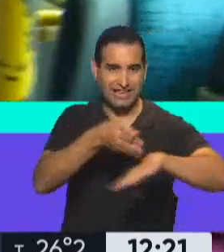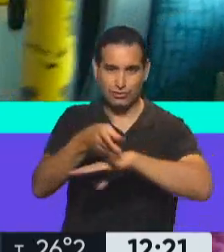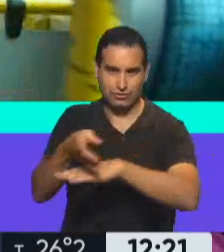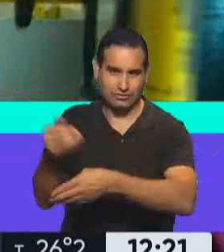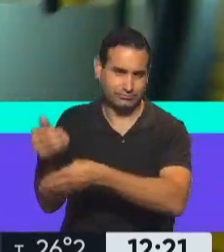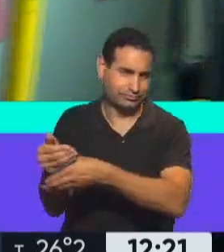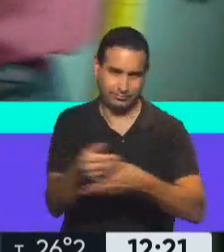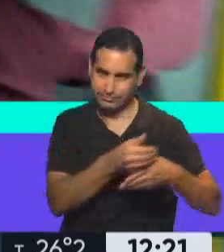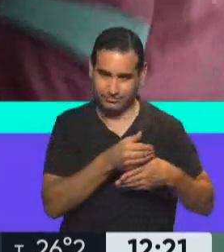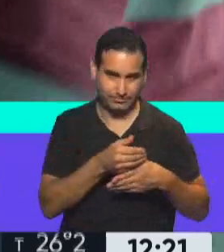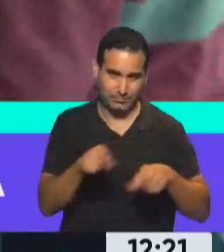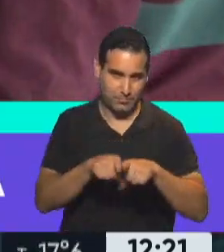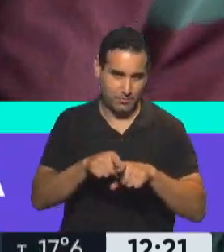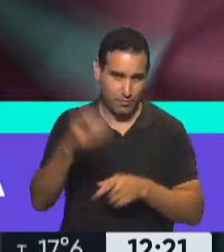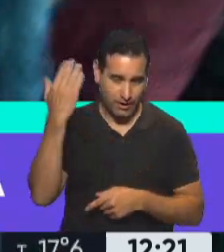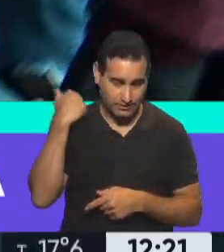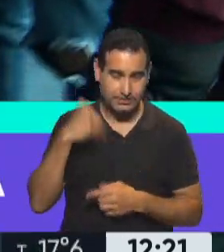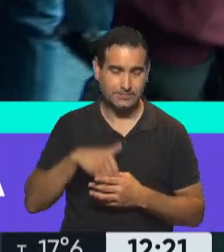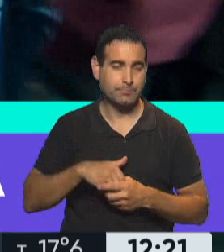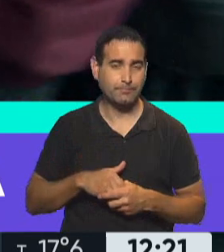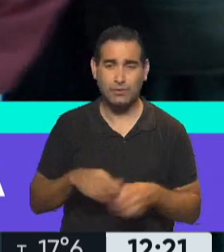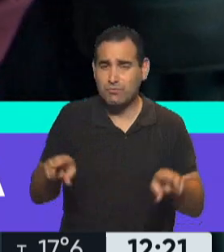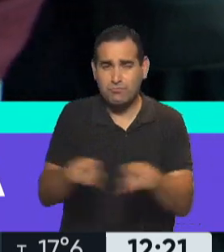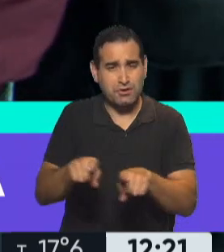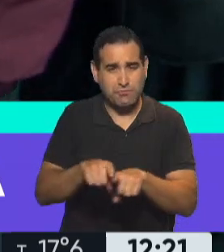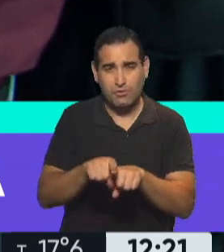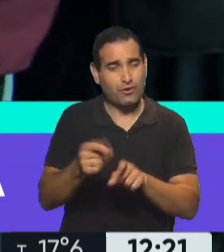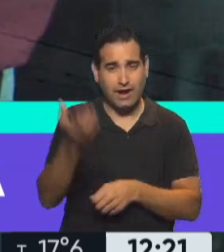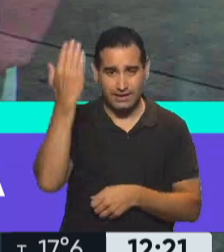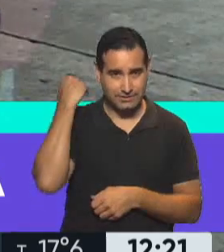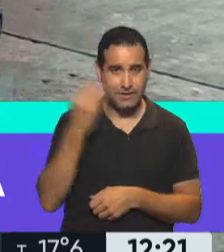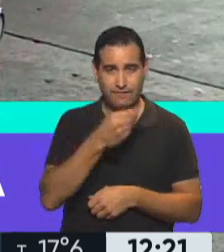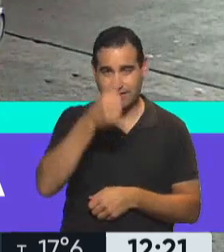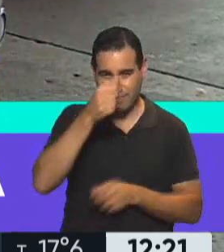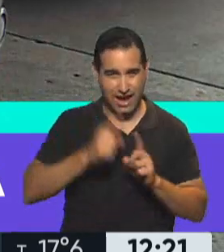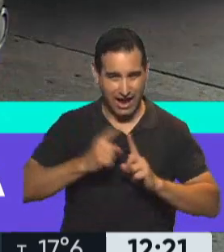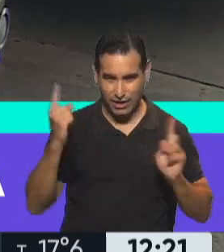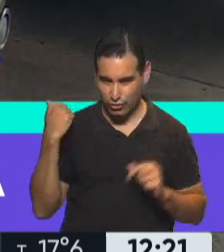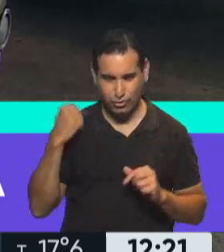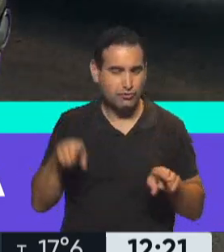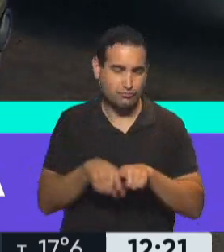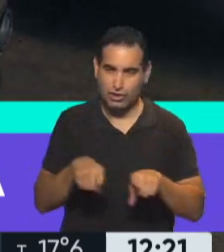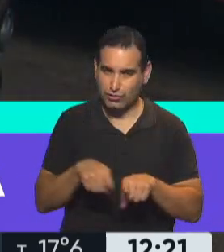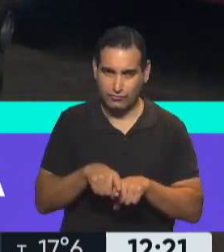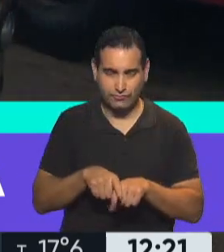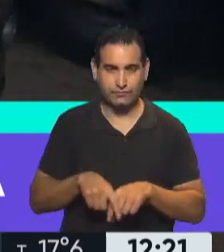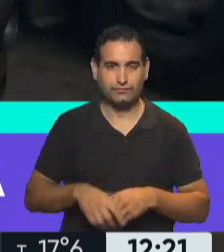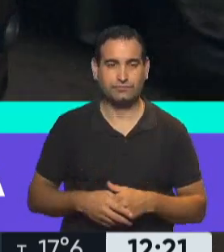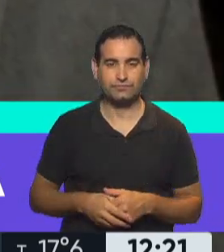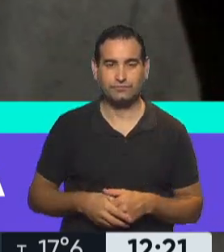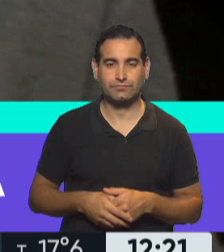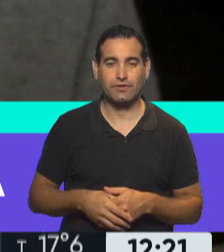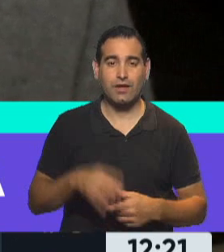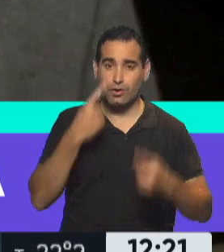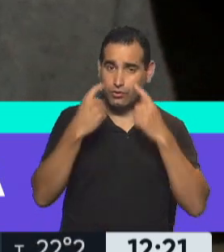cerrado en su momento, así que será lo mismo que se vivió el fin de semana largo y lo mismo que se vivió el fin de semana, mucho